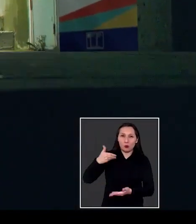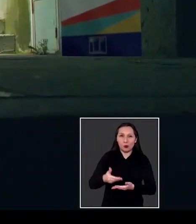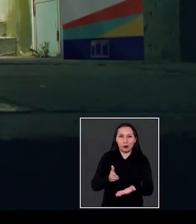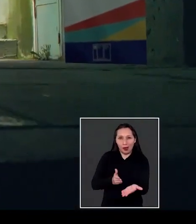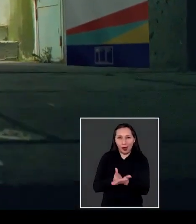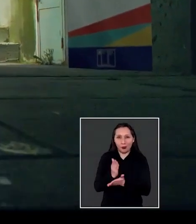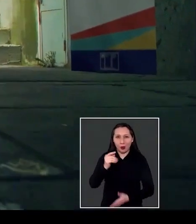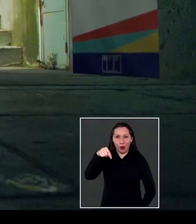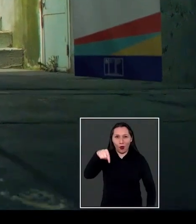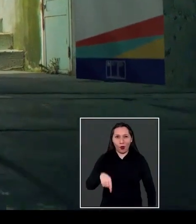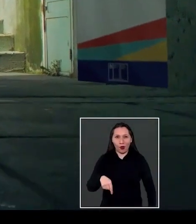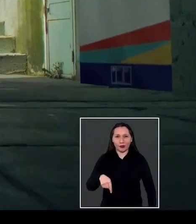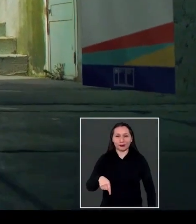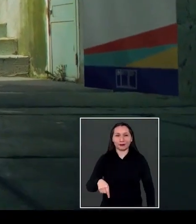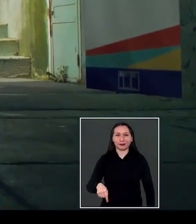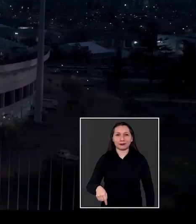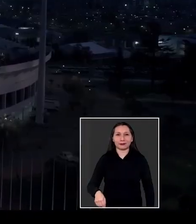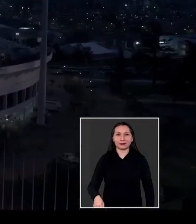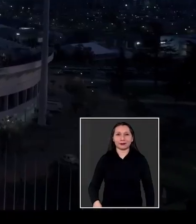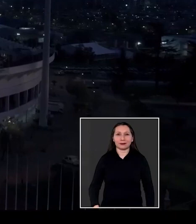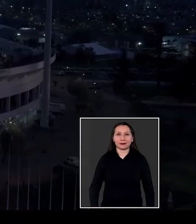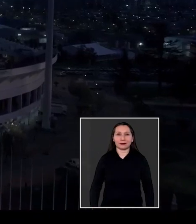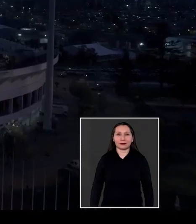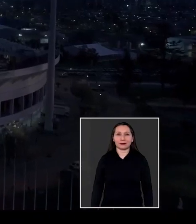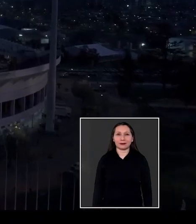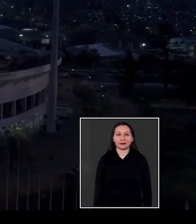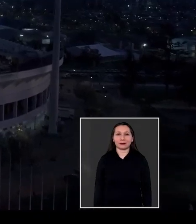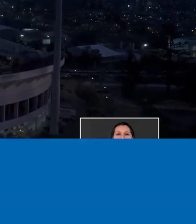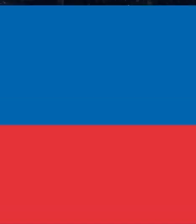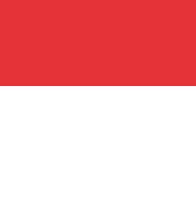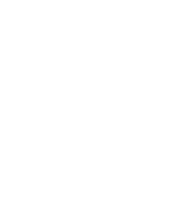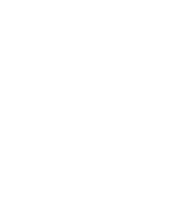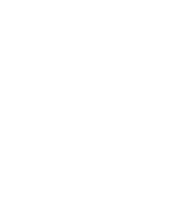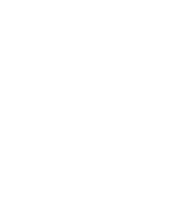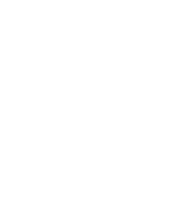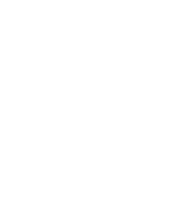legado comienza hoy.